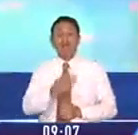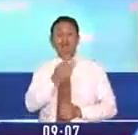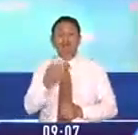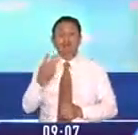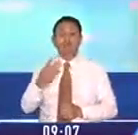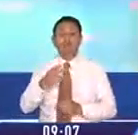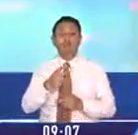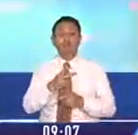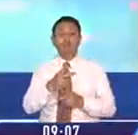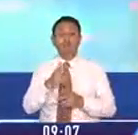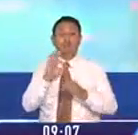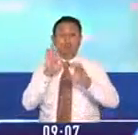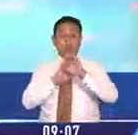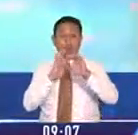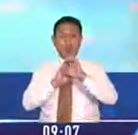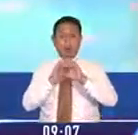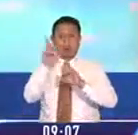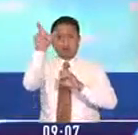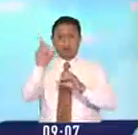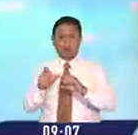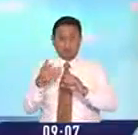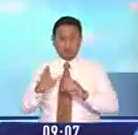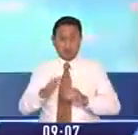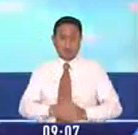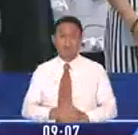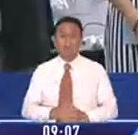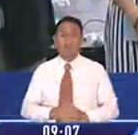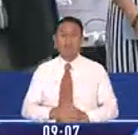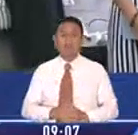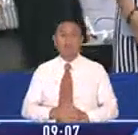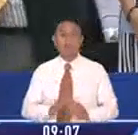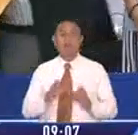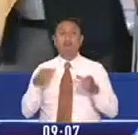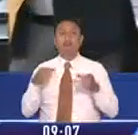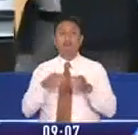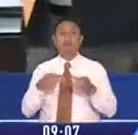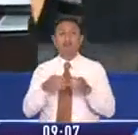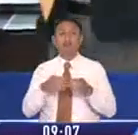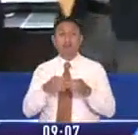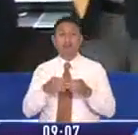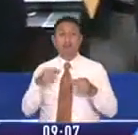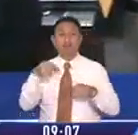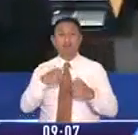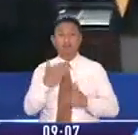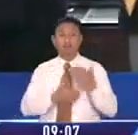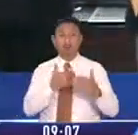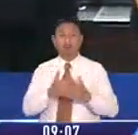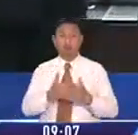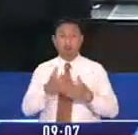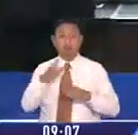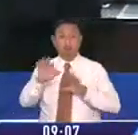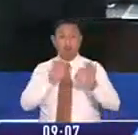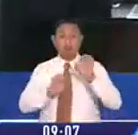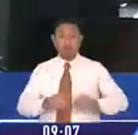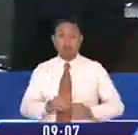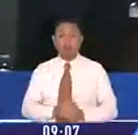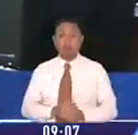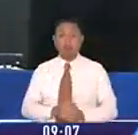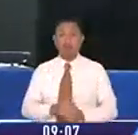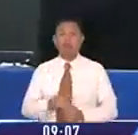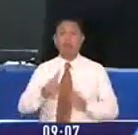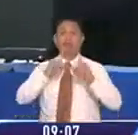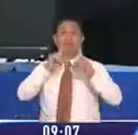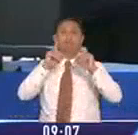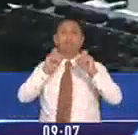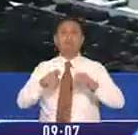del Consejo de Participación Ciudadana y Control Social. La Comisión Ciudadana que lleva a cabo el proceso de selección informó que las preguntas